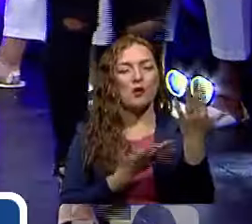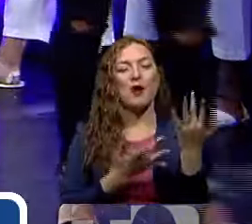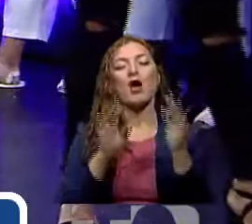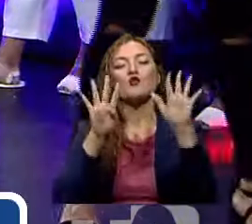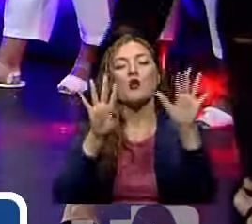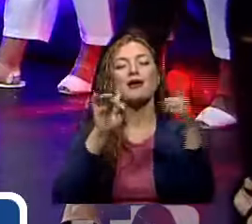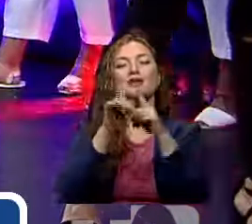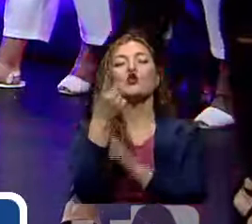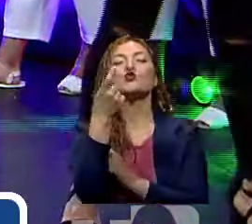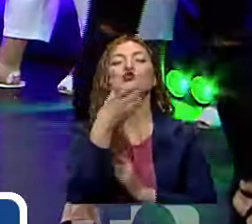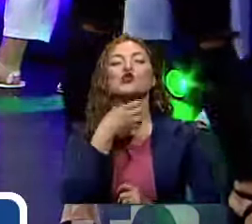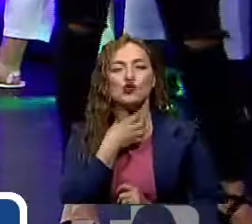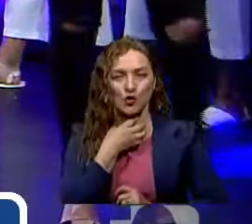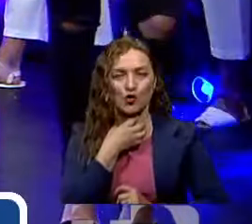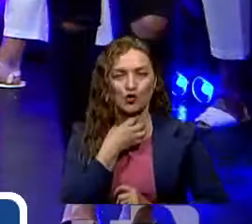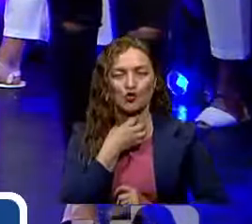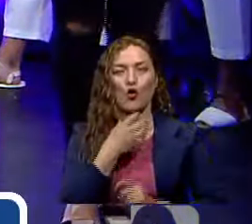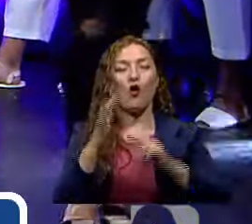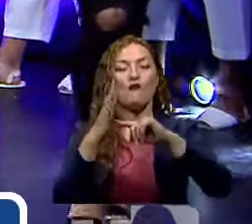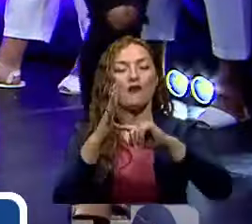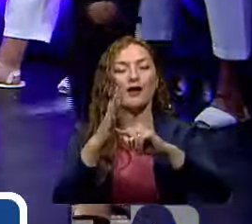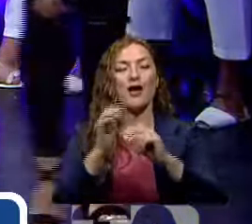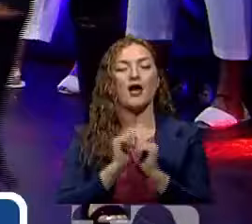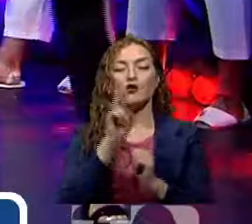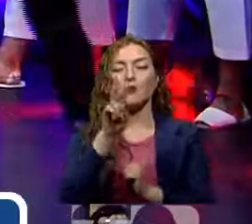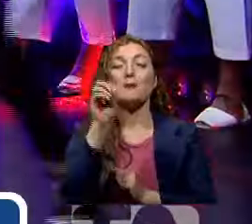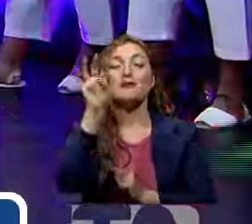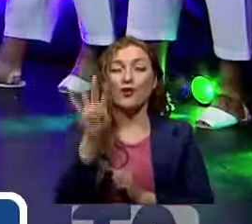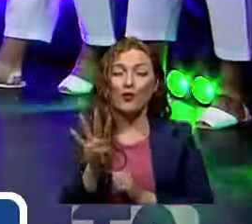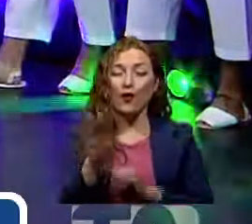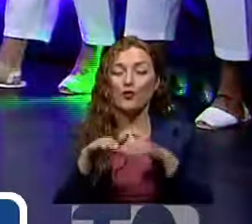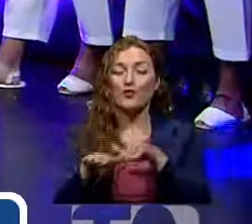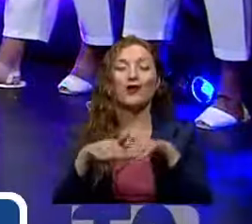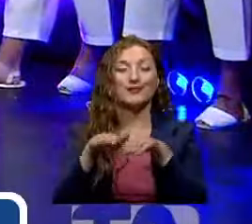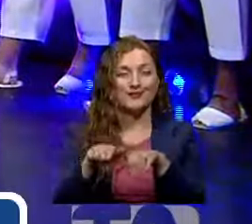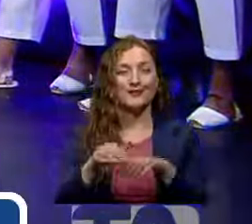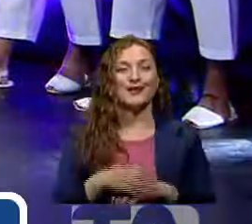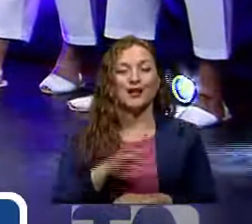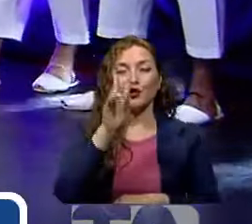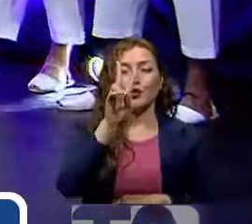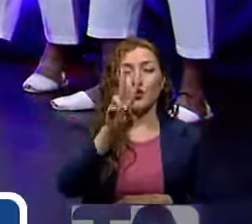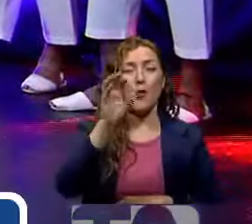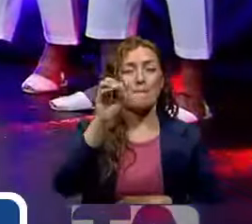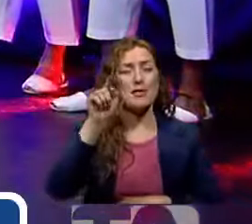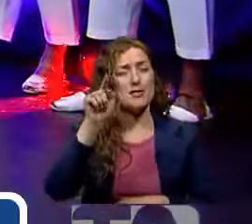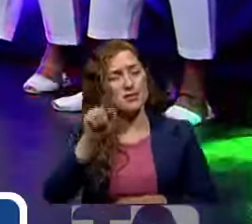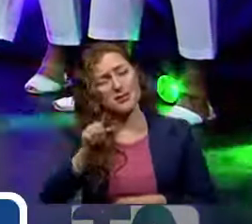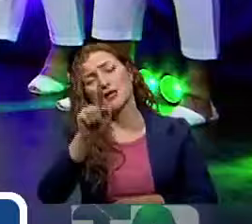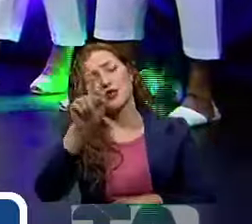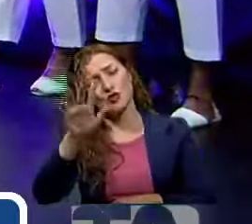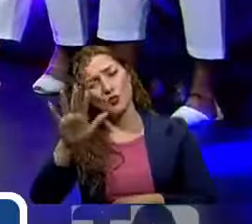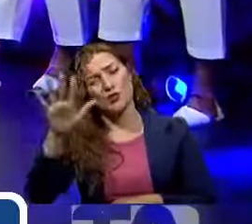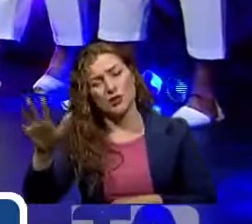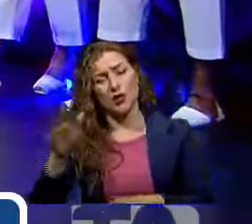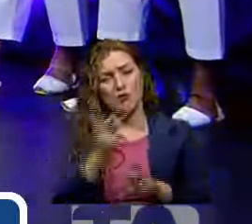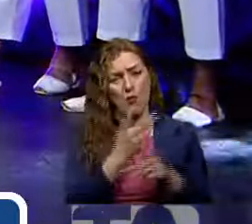al 11 de agosto en nuestra Expo Verano Atuntaqui 2024. Tenemos más de 155 stands de nuestros productores anteños. Vamos